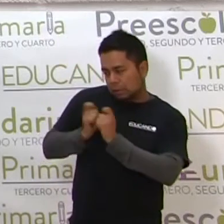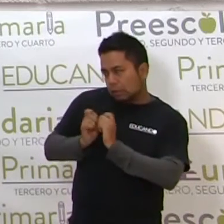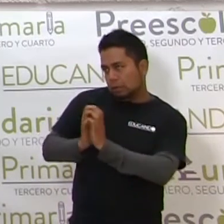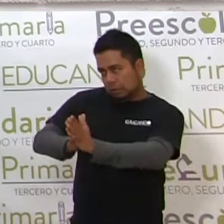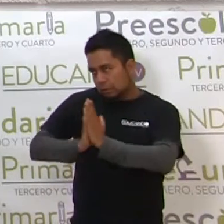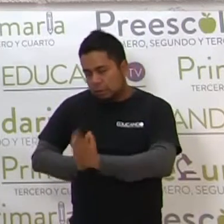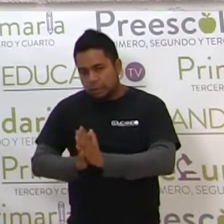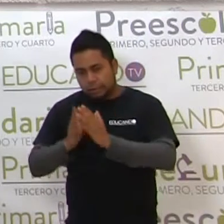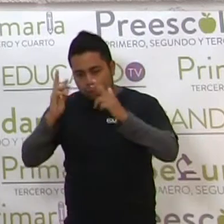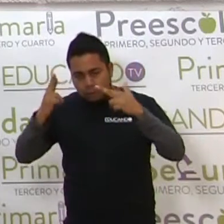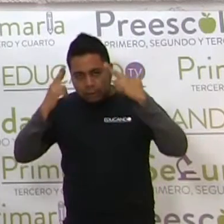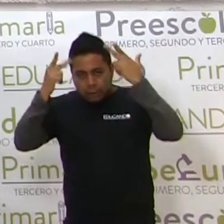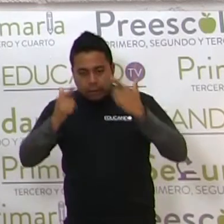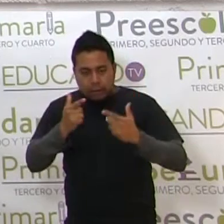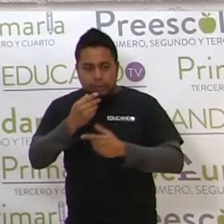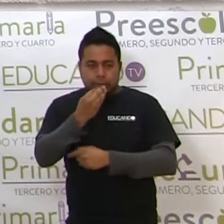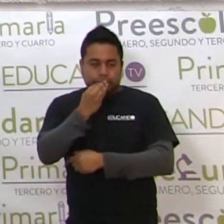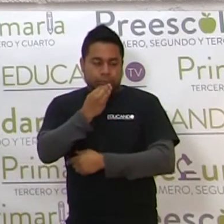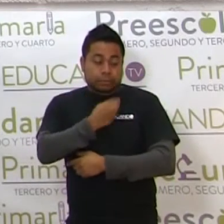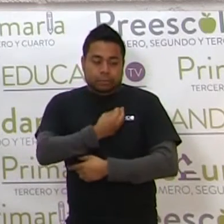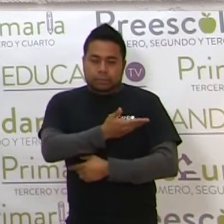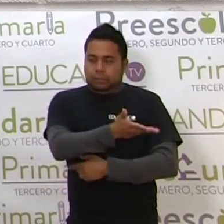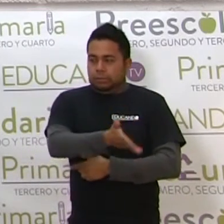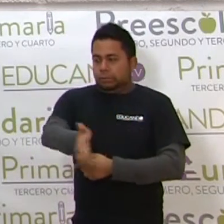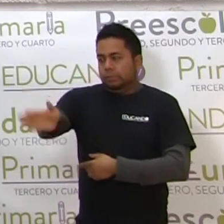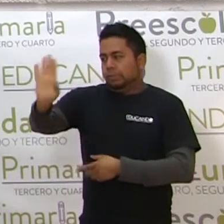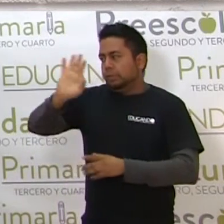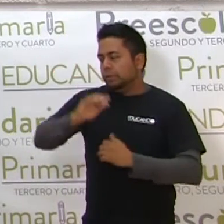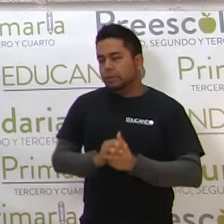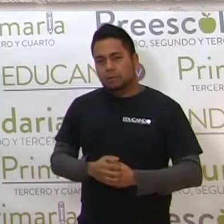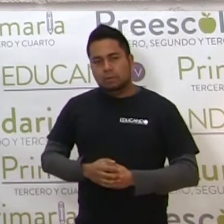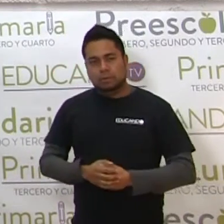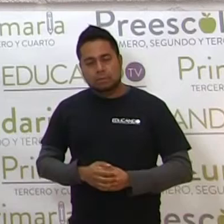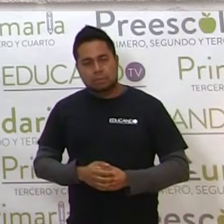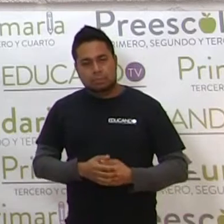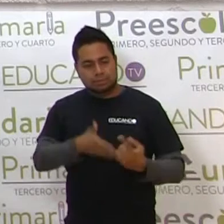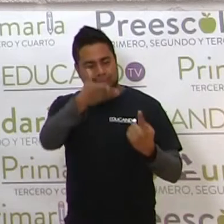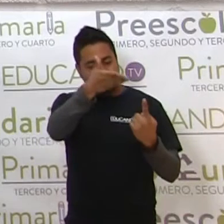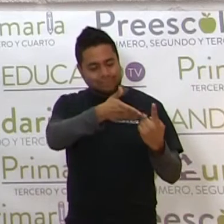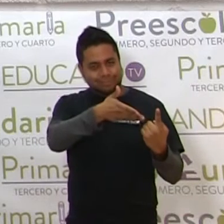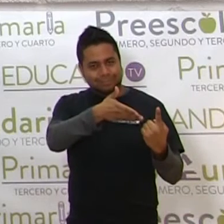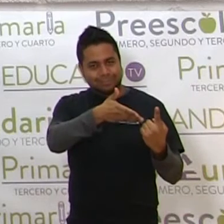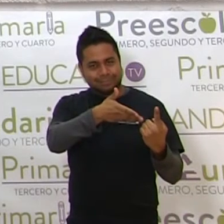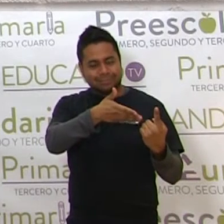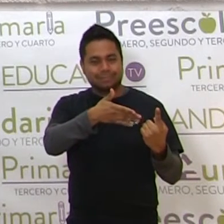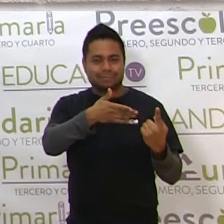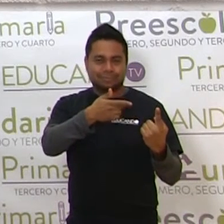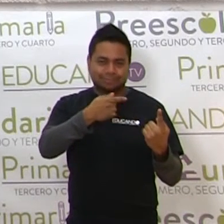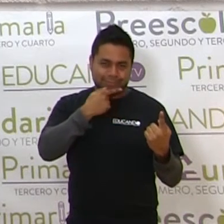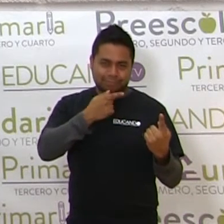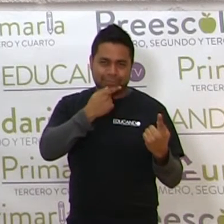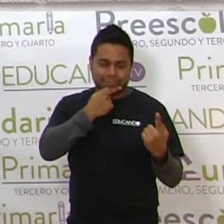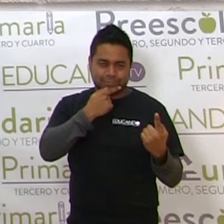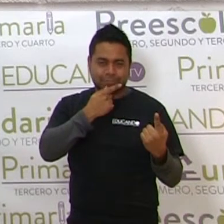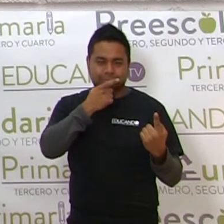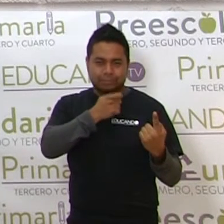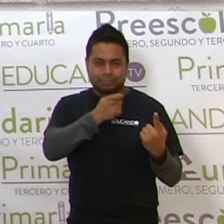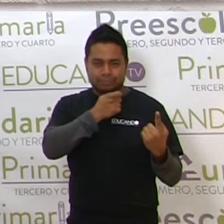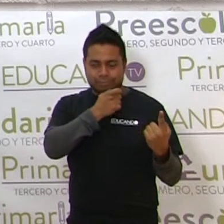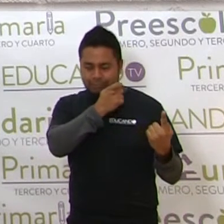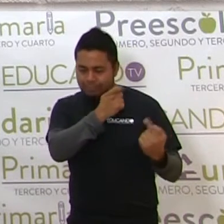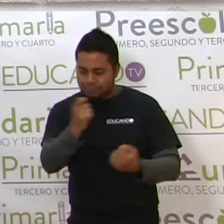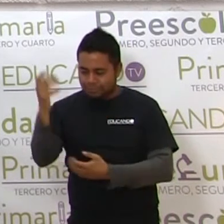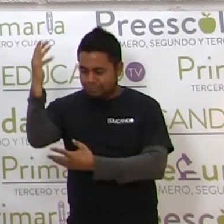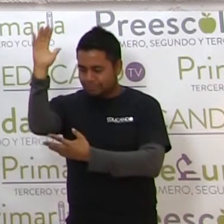rey tuvo que acceder el doncel o sea el joven se echó al pie de